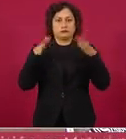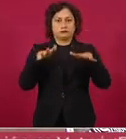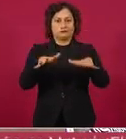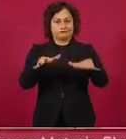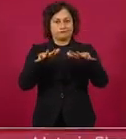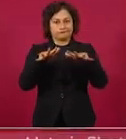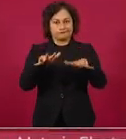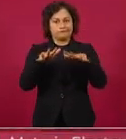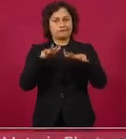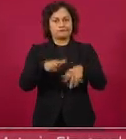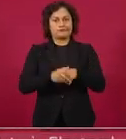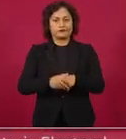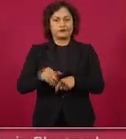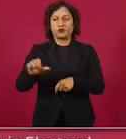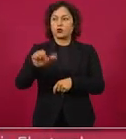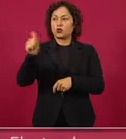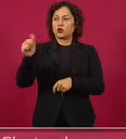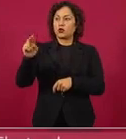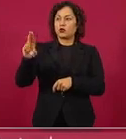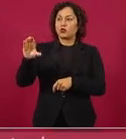Más que lo de Ucrania,